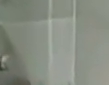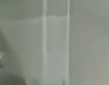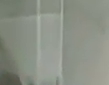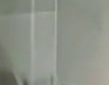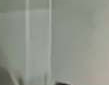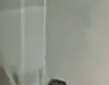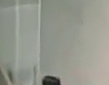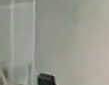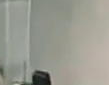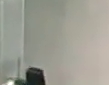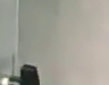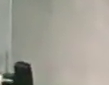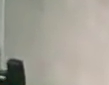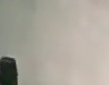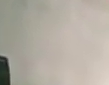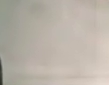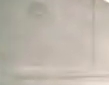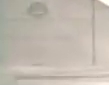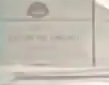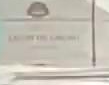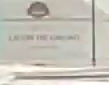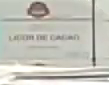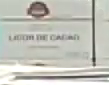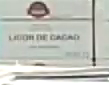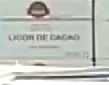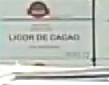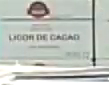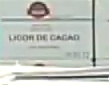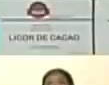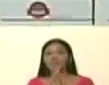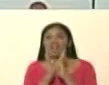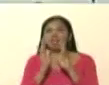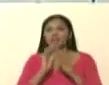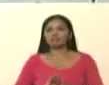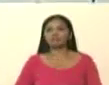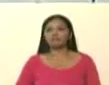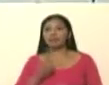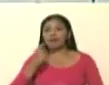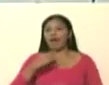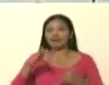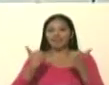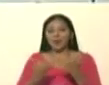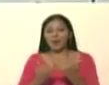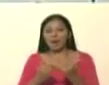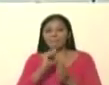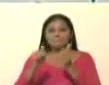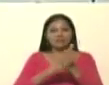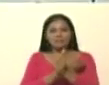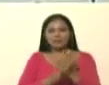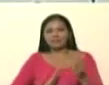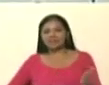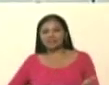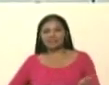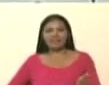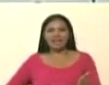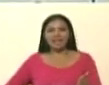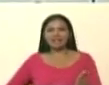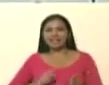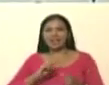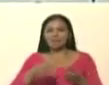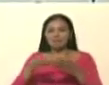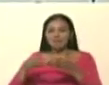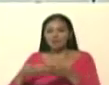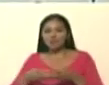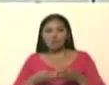muy importante yo quiero vicepresidente ejecutivo tuve una conversación muy buena con los